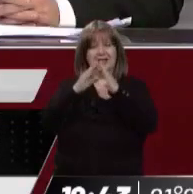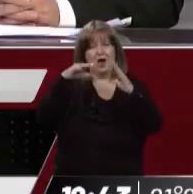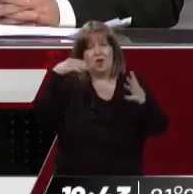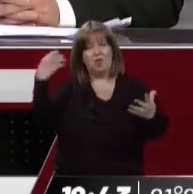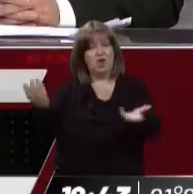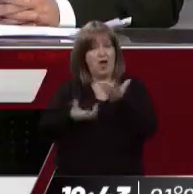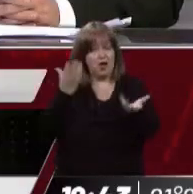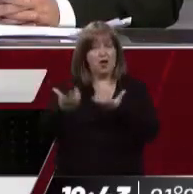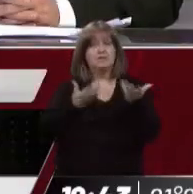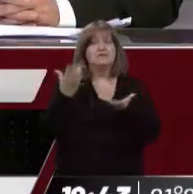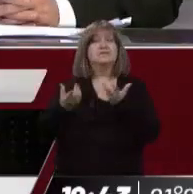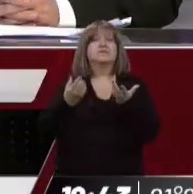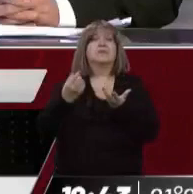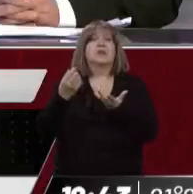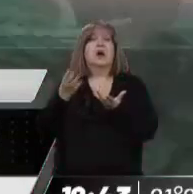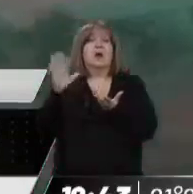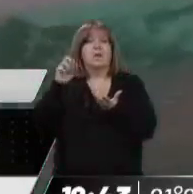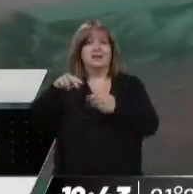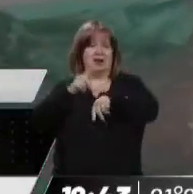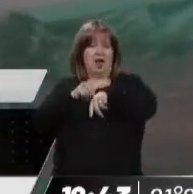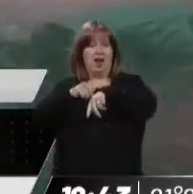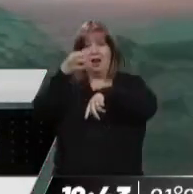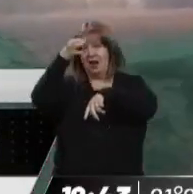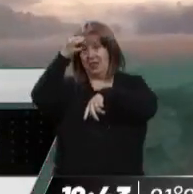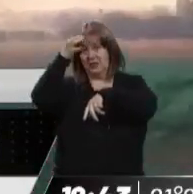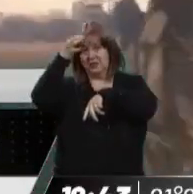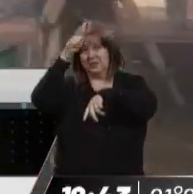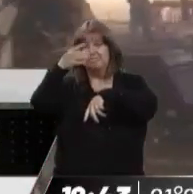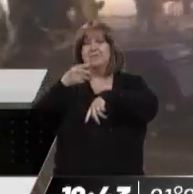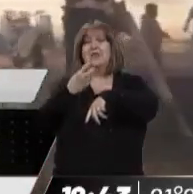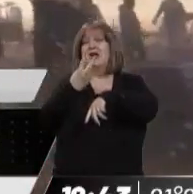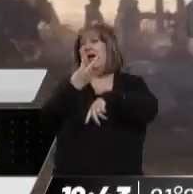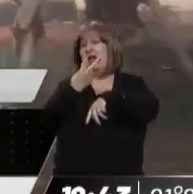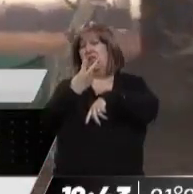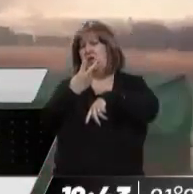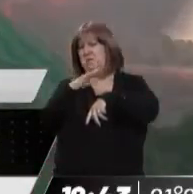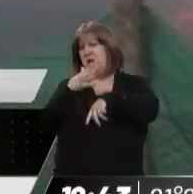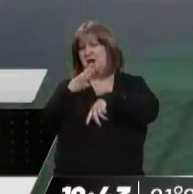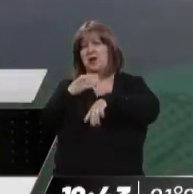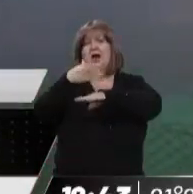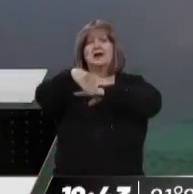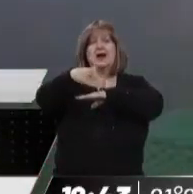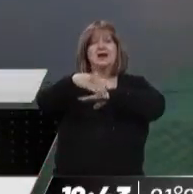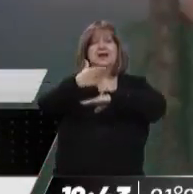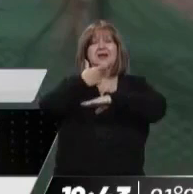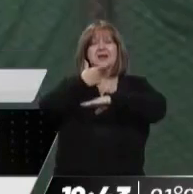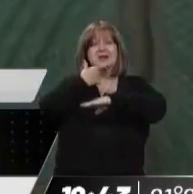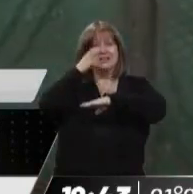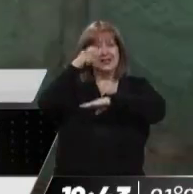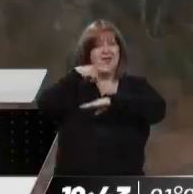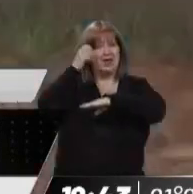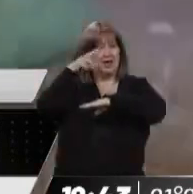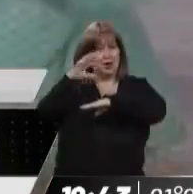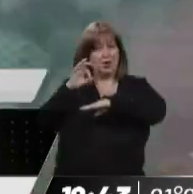esto ocurrió al mediodía, prácticamente pasado el mediodía a las 14:30 en calle Severo del Castillo y Rotonda